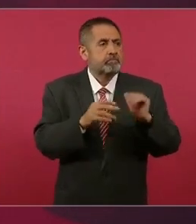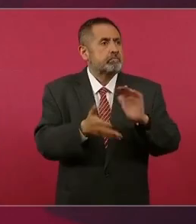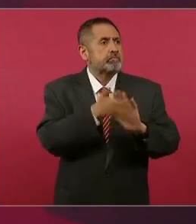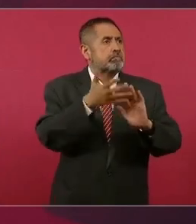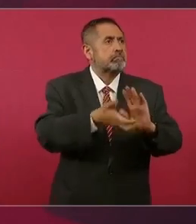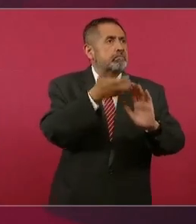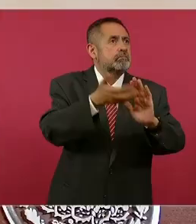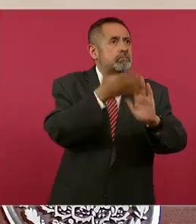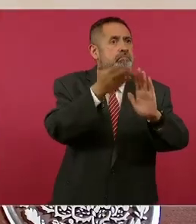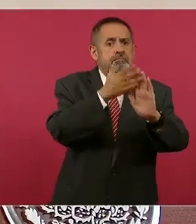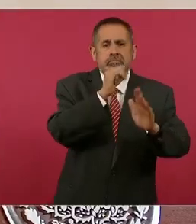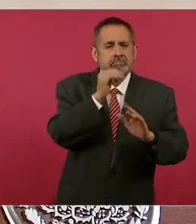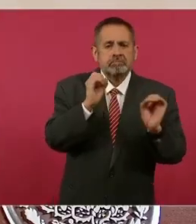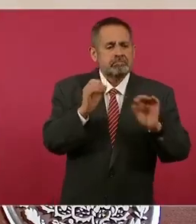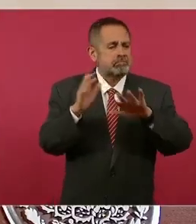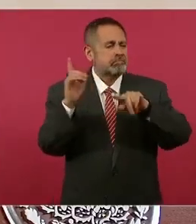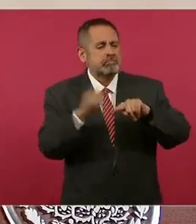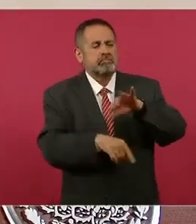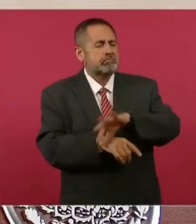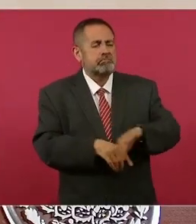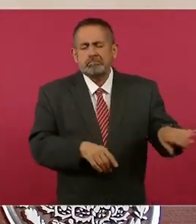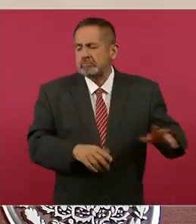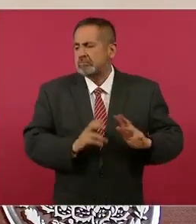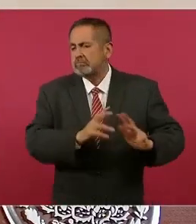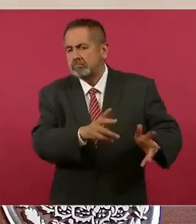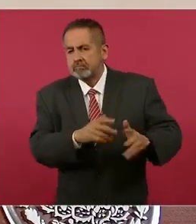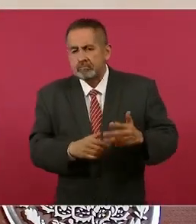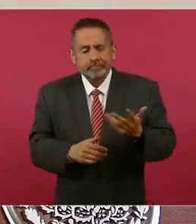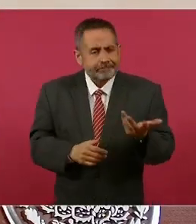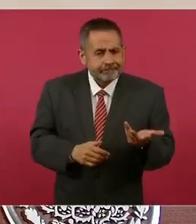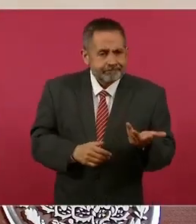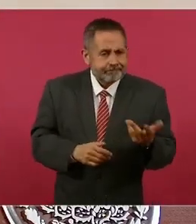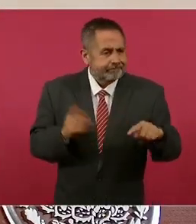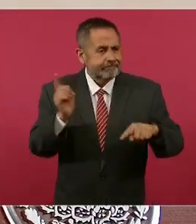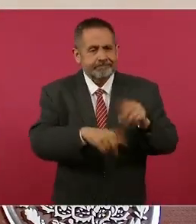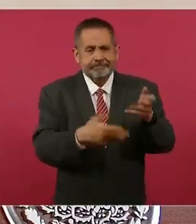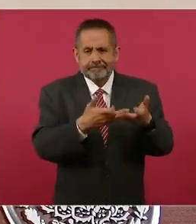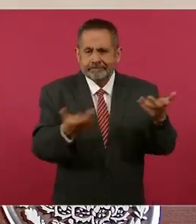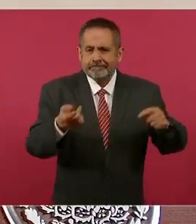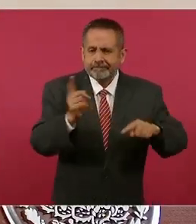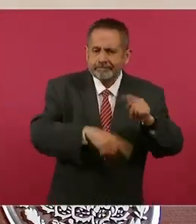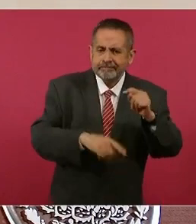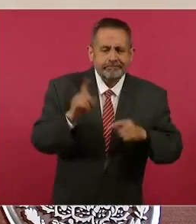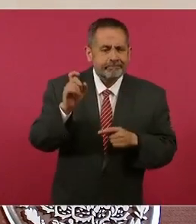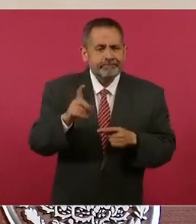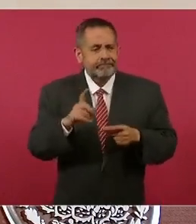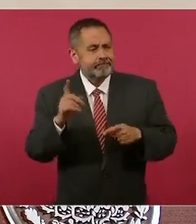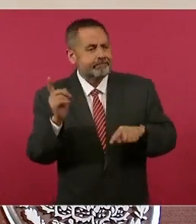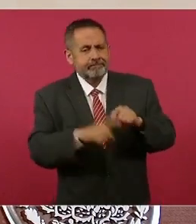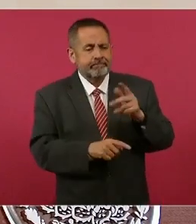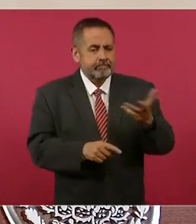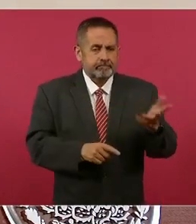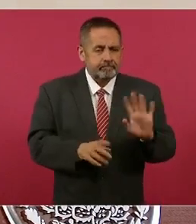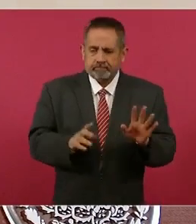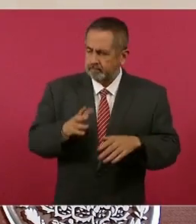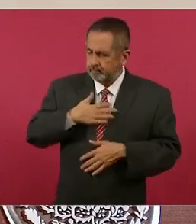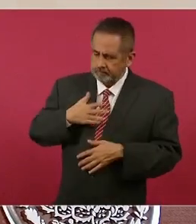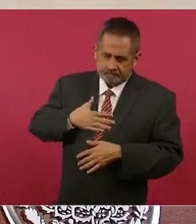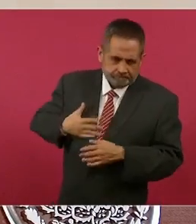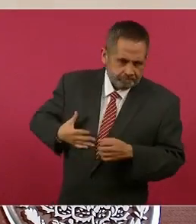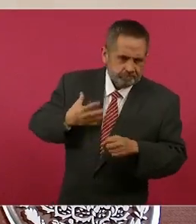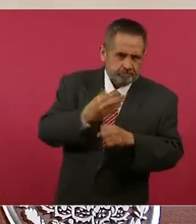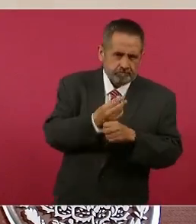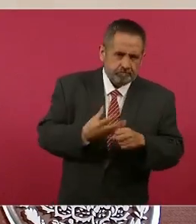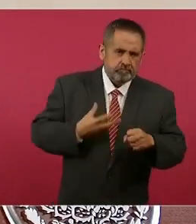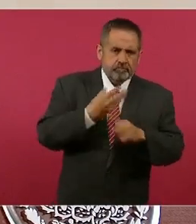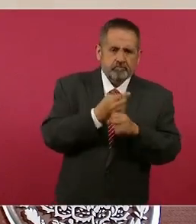obra y los despojaron de las tierras, los despojaron del agua. Y lo que estamos haciendo, pues